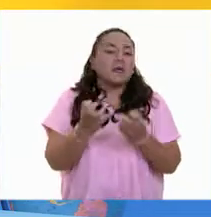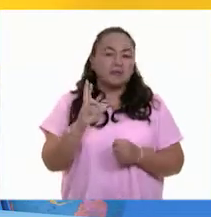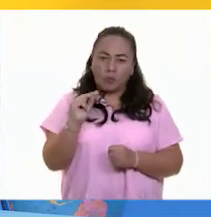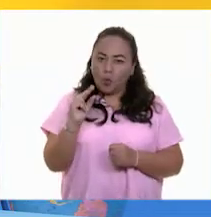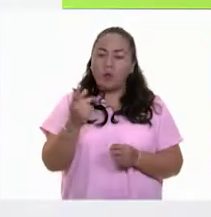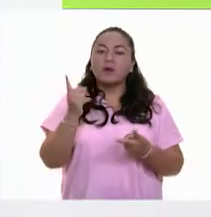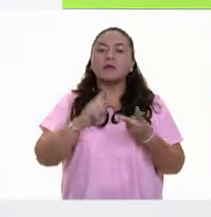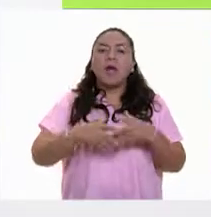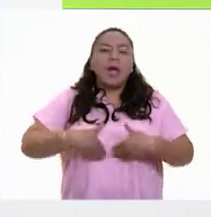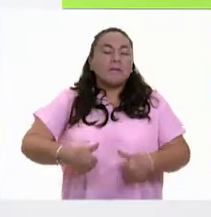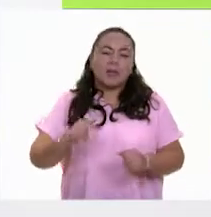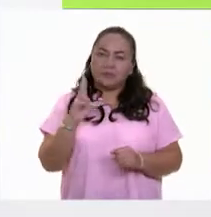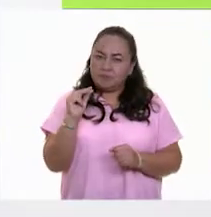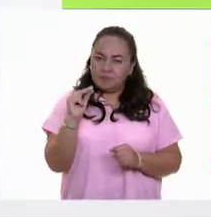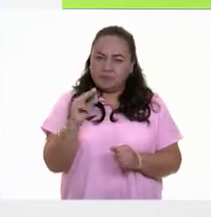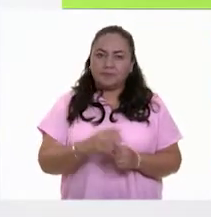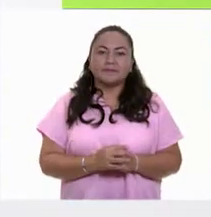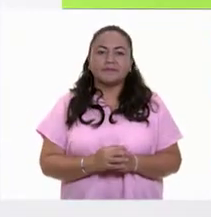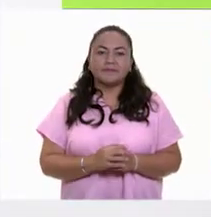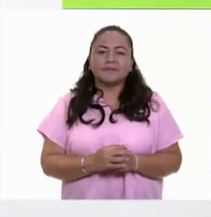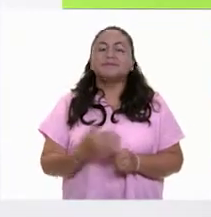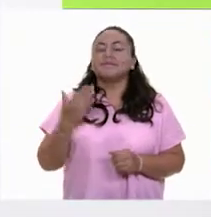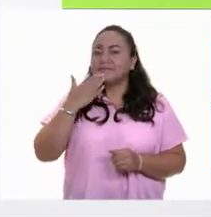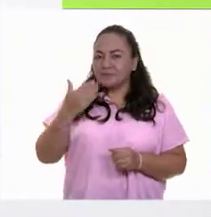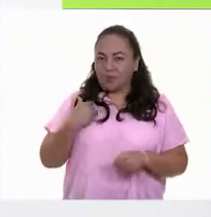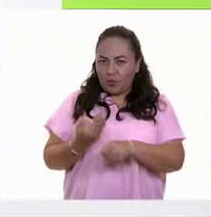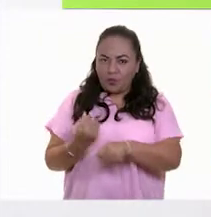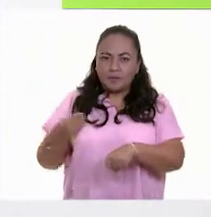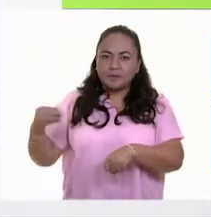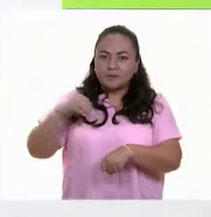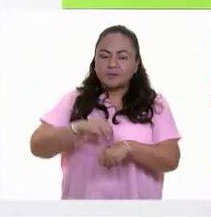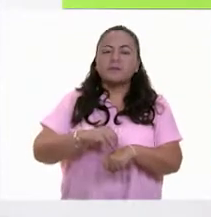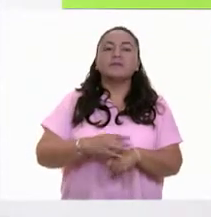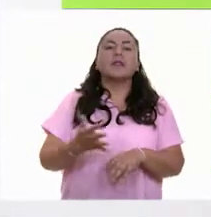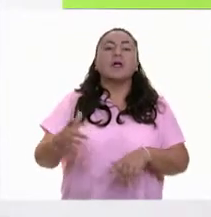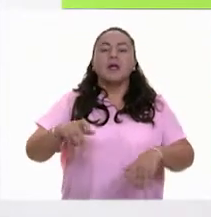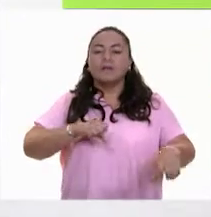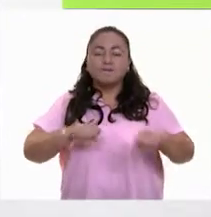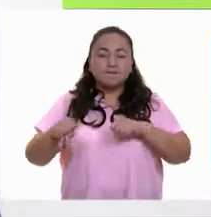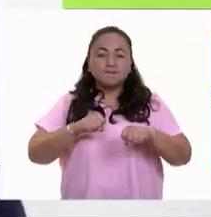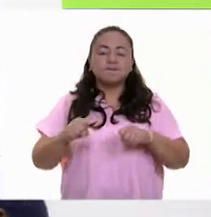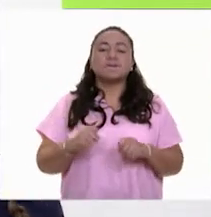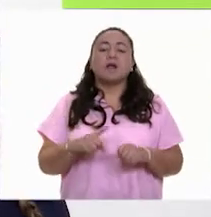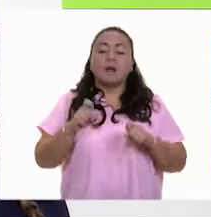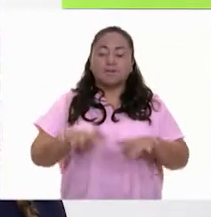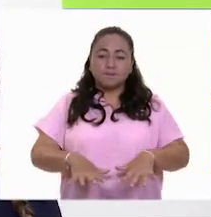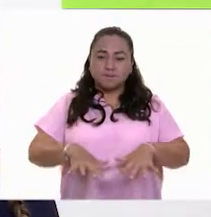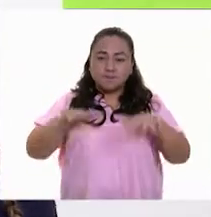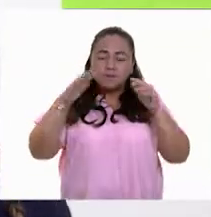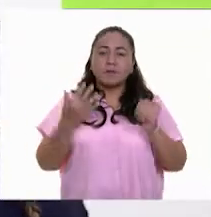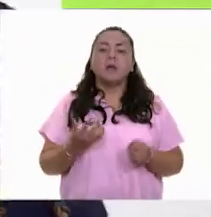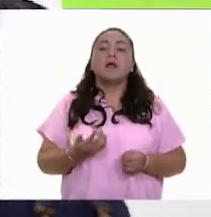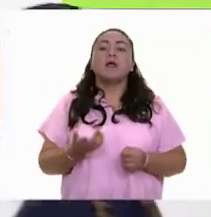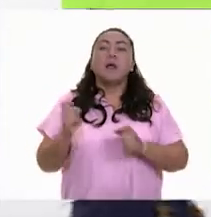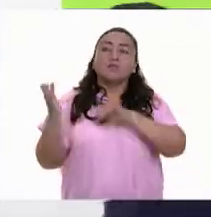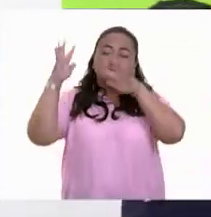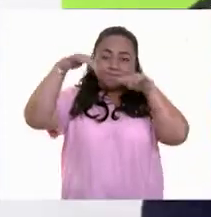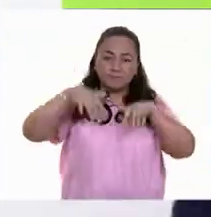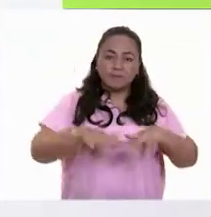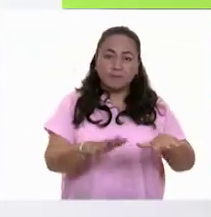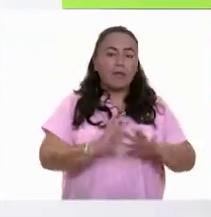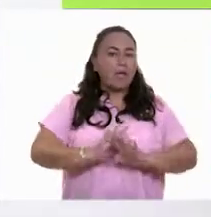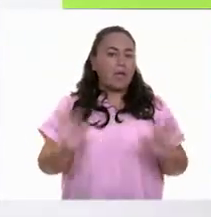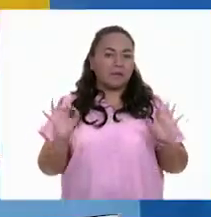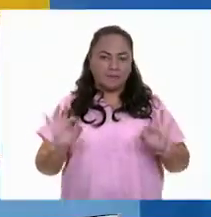Exactamente. Entonces vamos a colocar todo. Terremoto, ciclón, inundación, maremoto. Y hasta ahí. Hasta